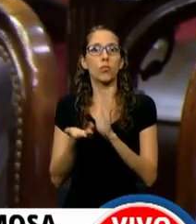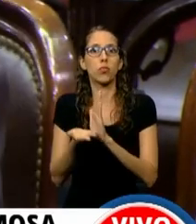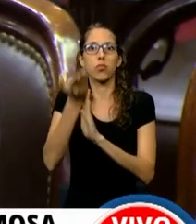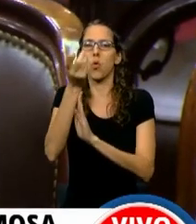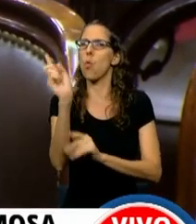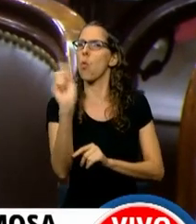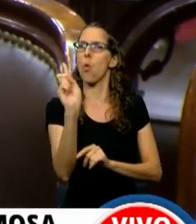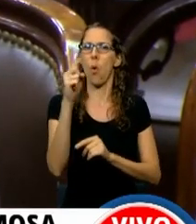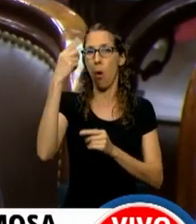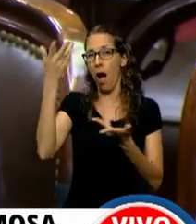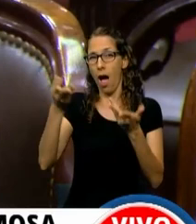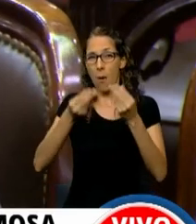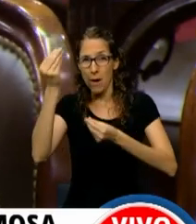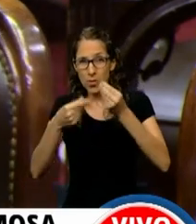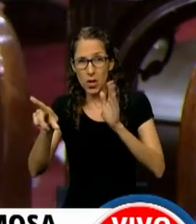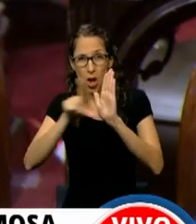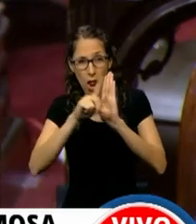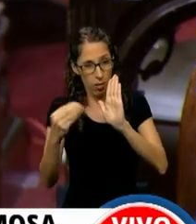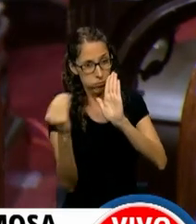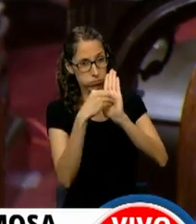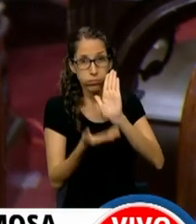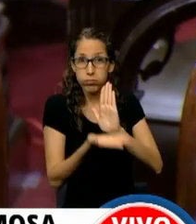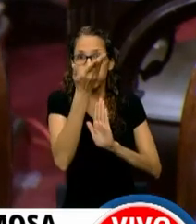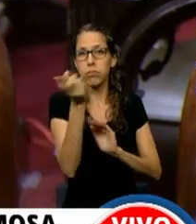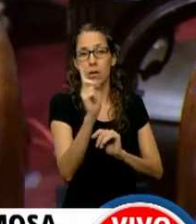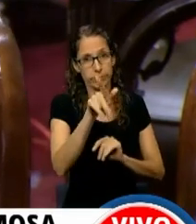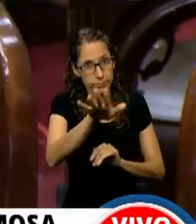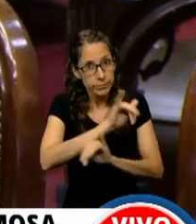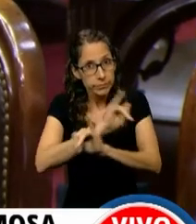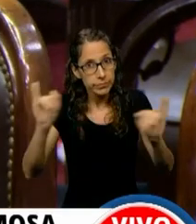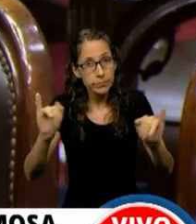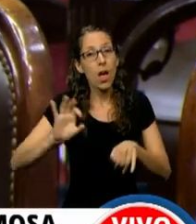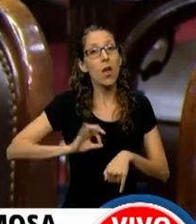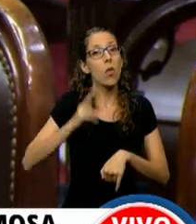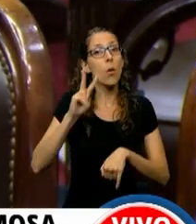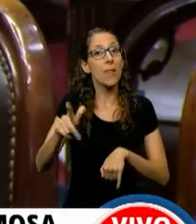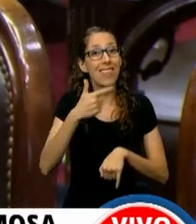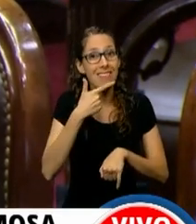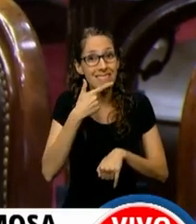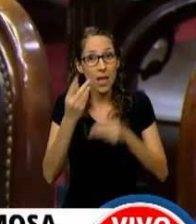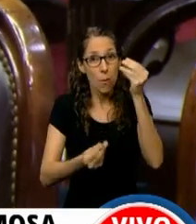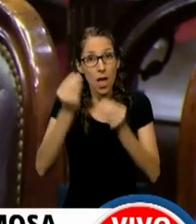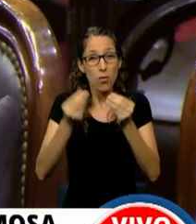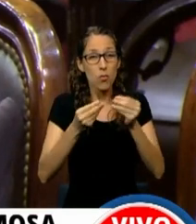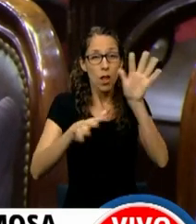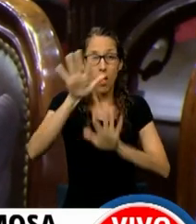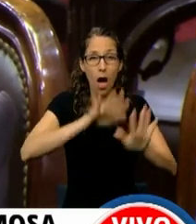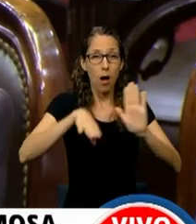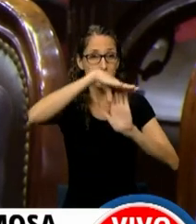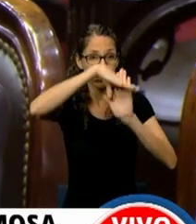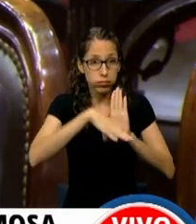una ley de presupuesto. Les recuerdo que en el presupuesto 2017 se modificó el